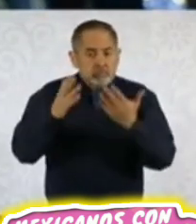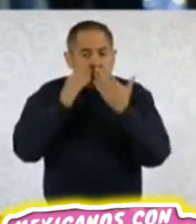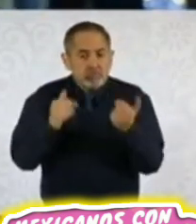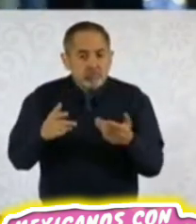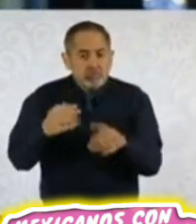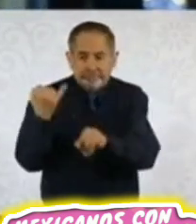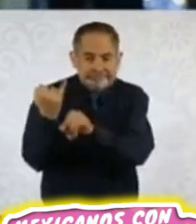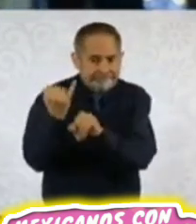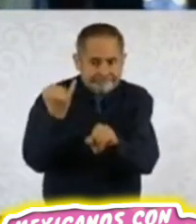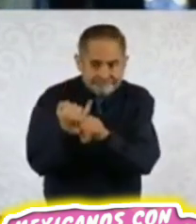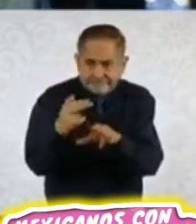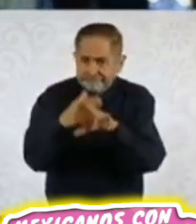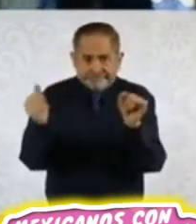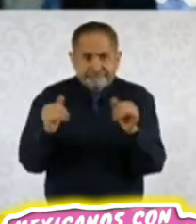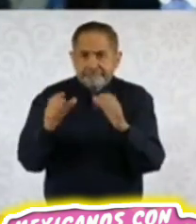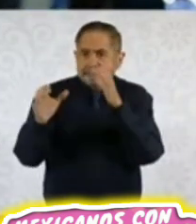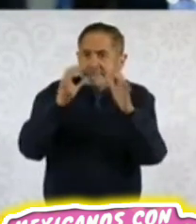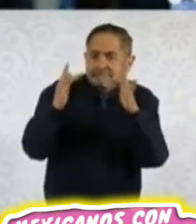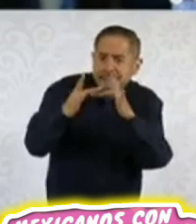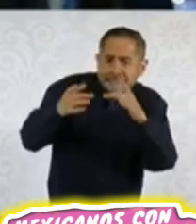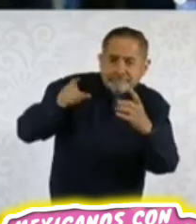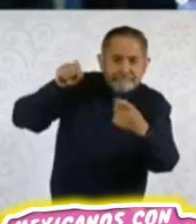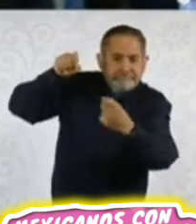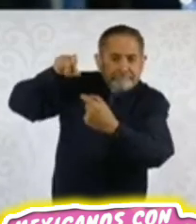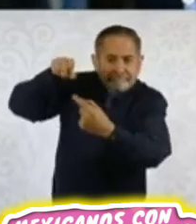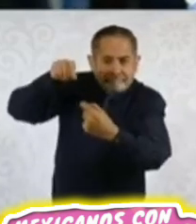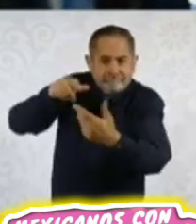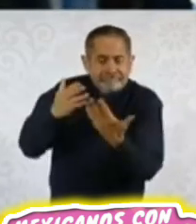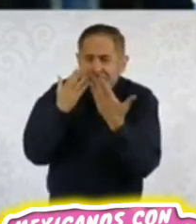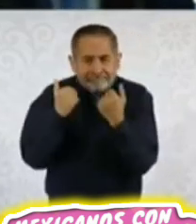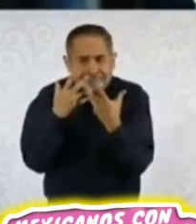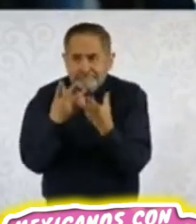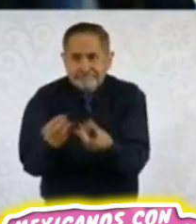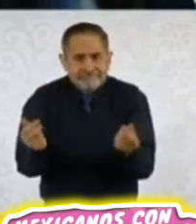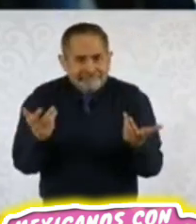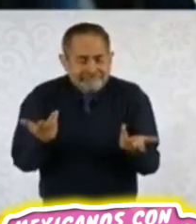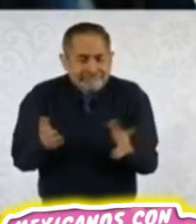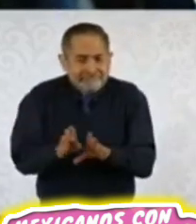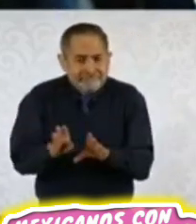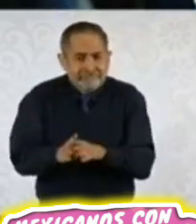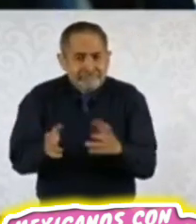de internet, no hay manera de comunicarse y